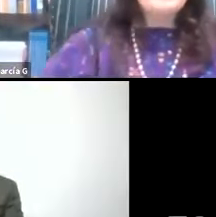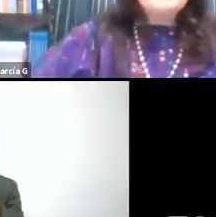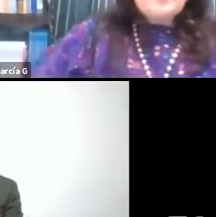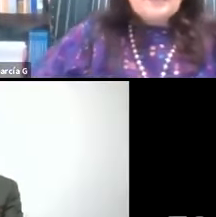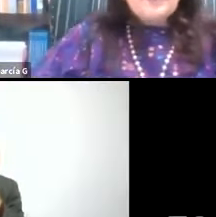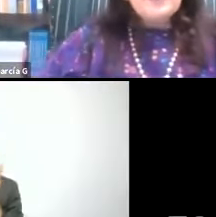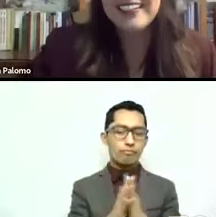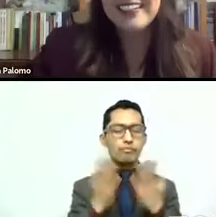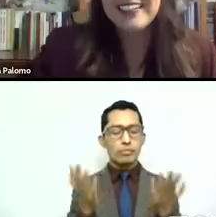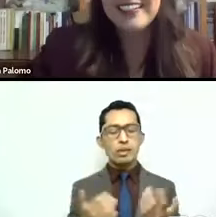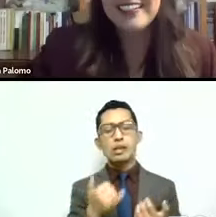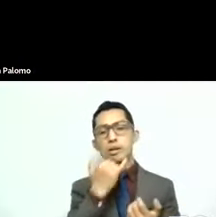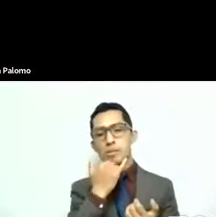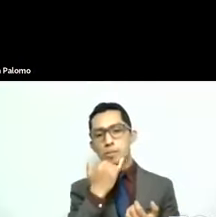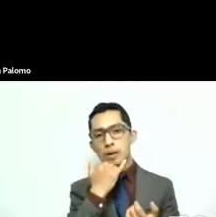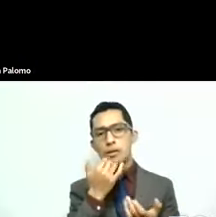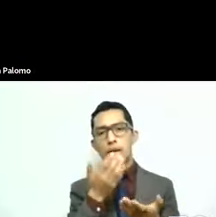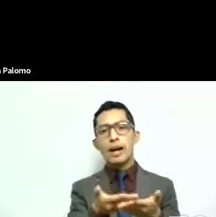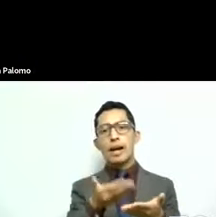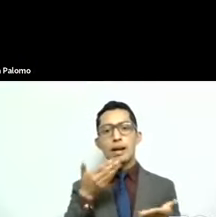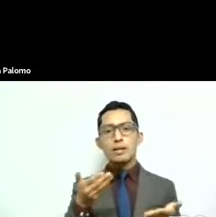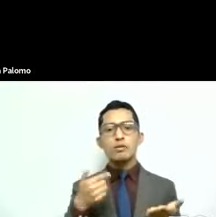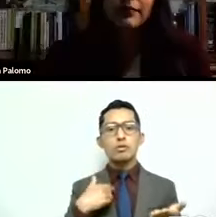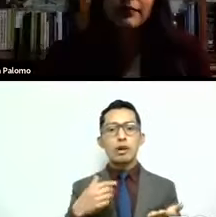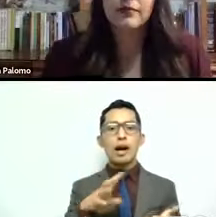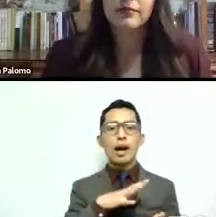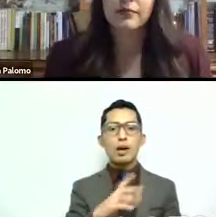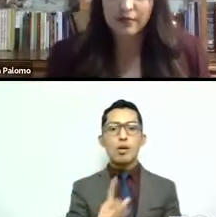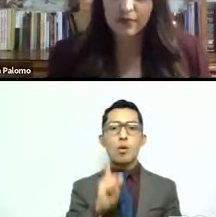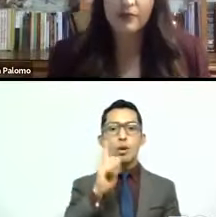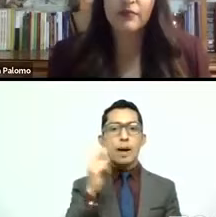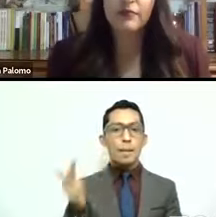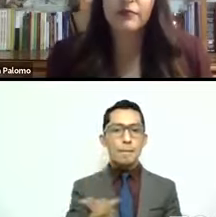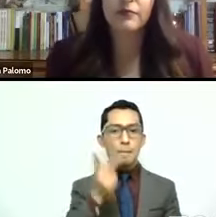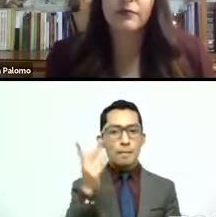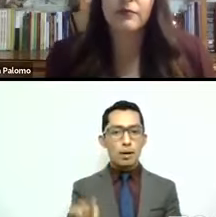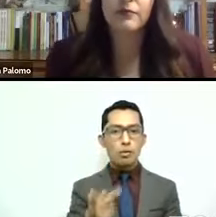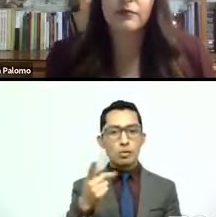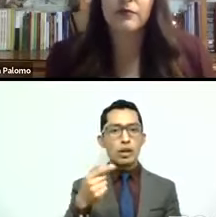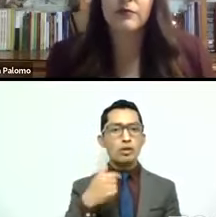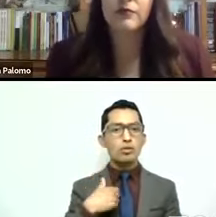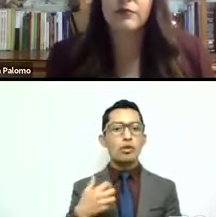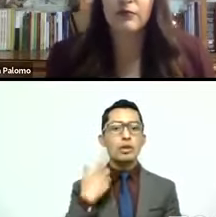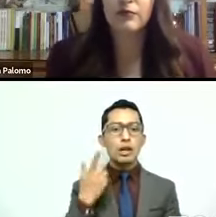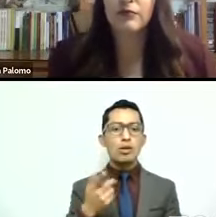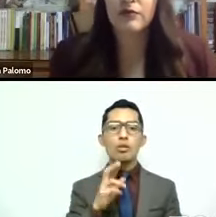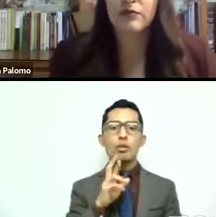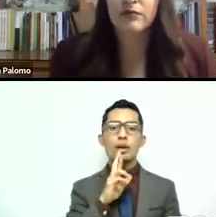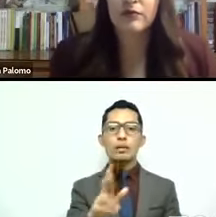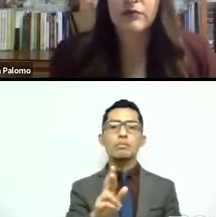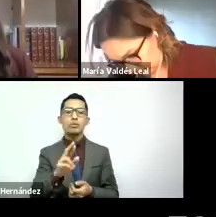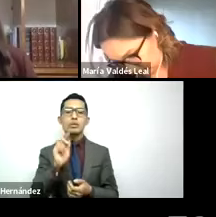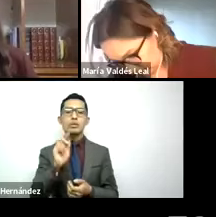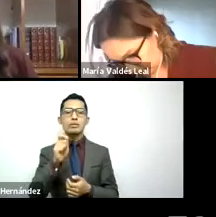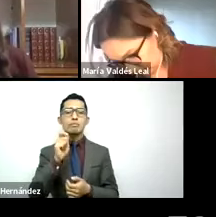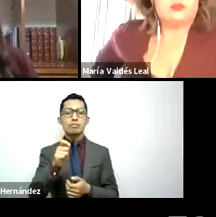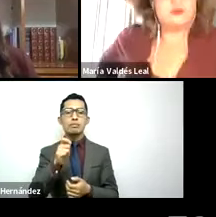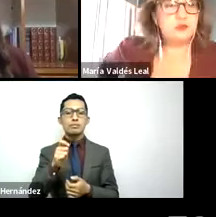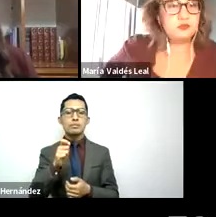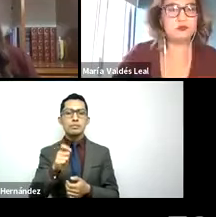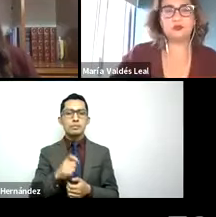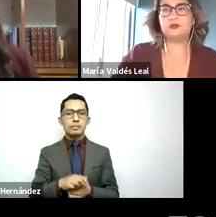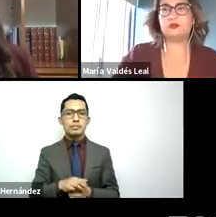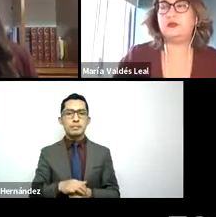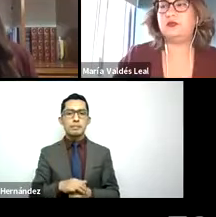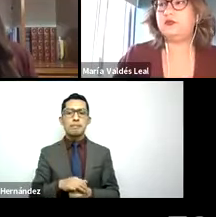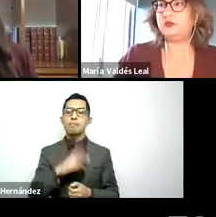antes de esto, es que tenemos una pregunta muy particular que me gustaría a mí responder, que sería, nos